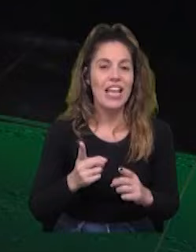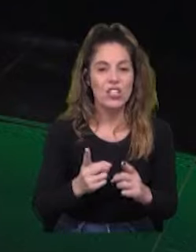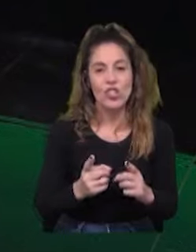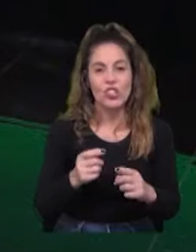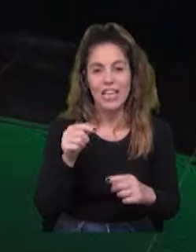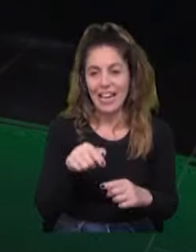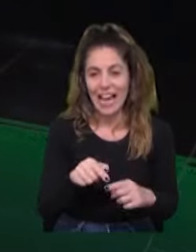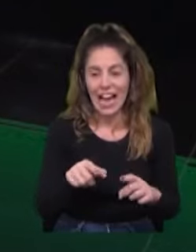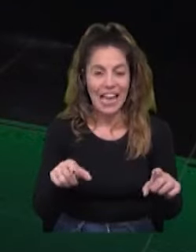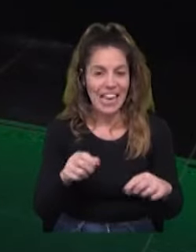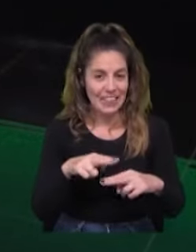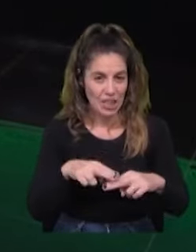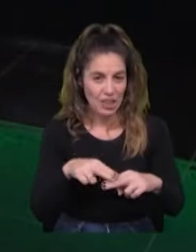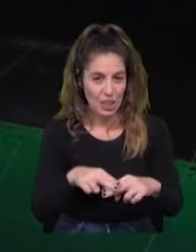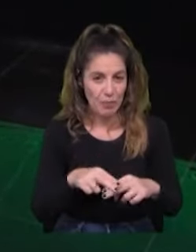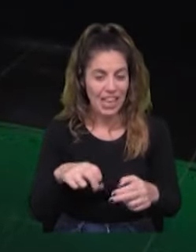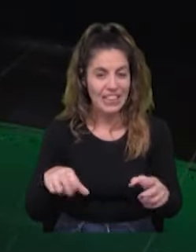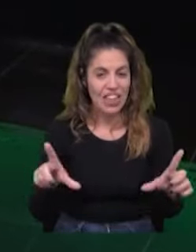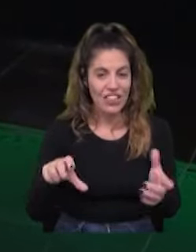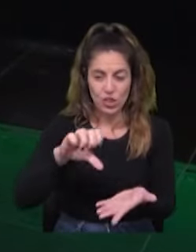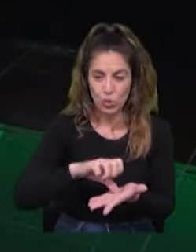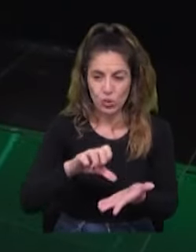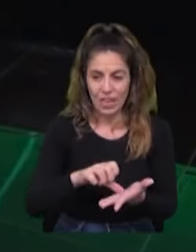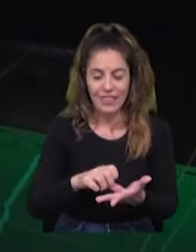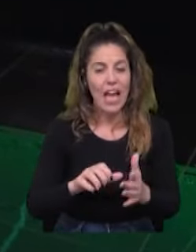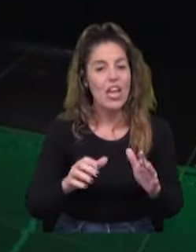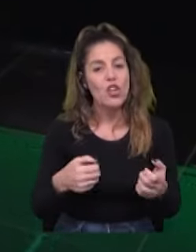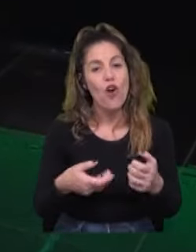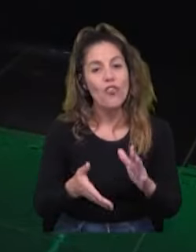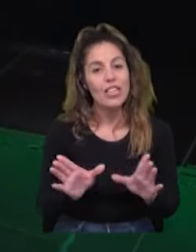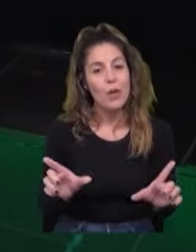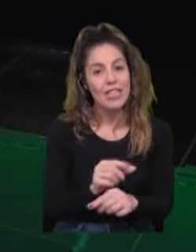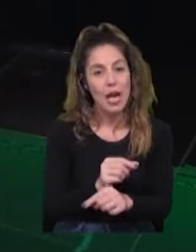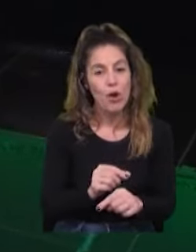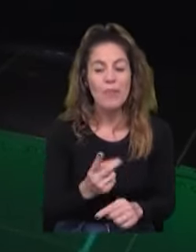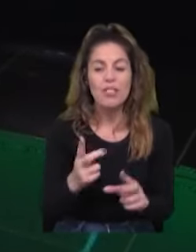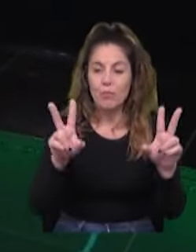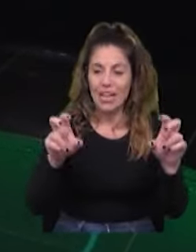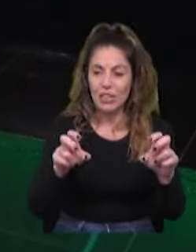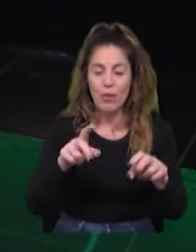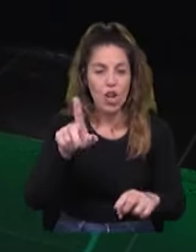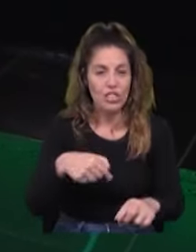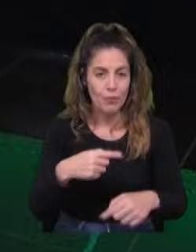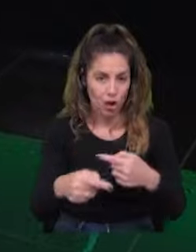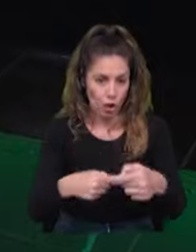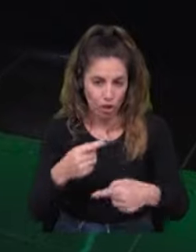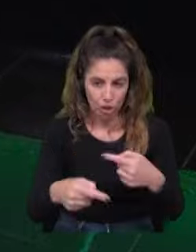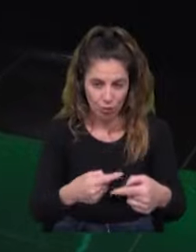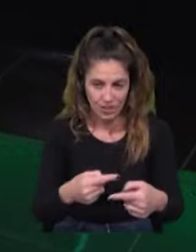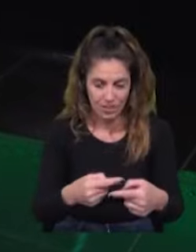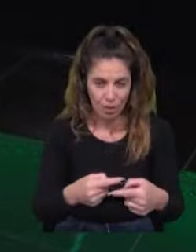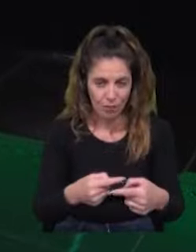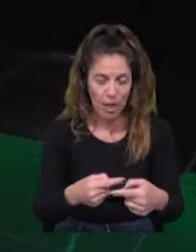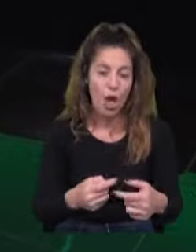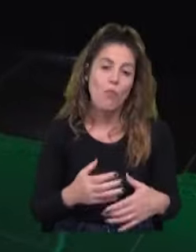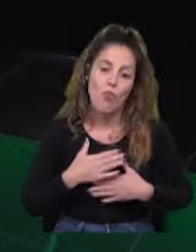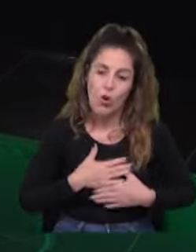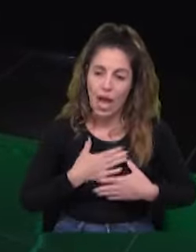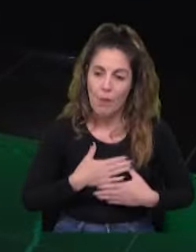streaming de TV ciudad así las cosas nos vamos lo dejamos con los principales titulares y lo que se vendrá a continuación en nuestra pantalla han sido muy